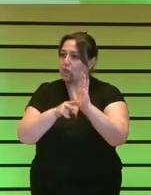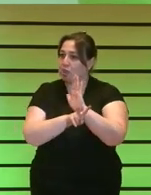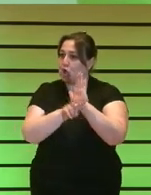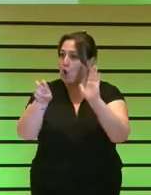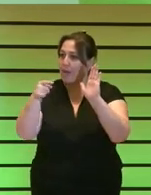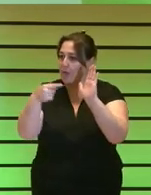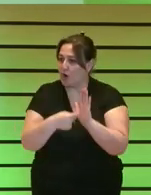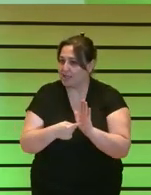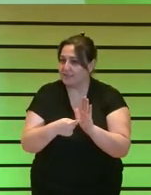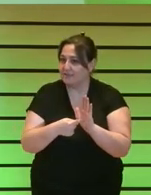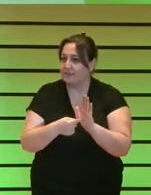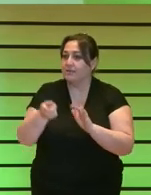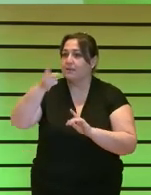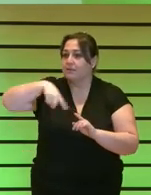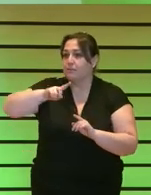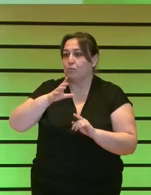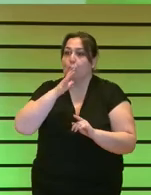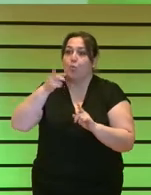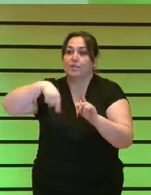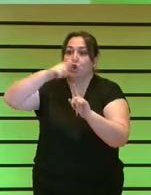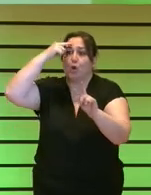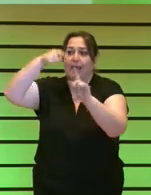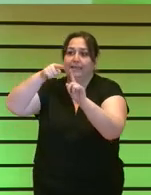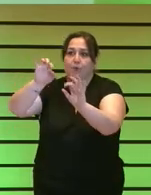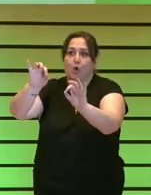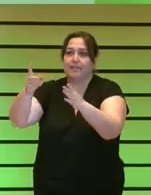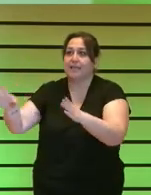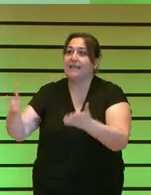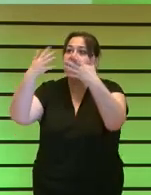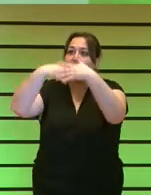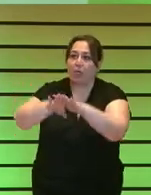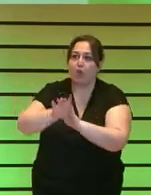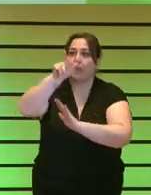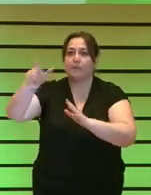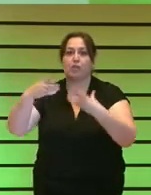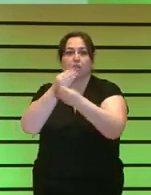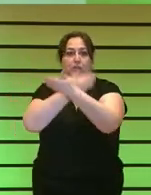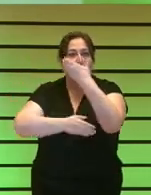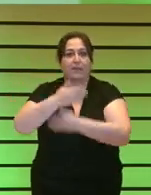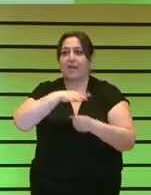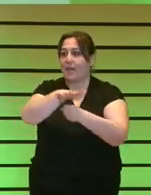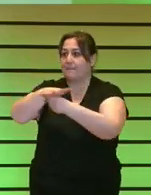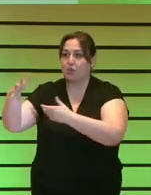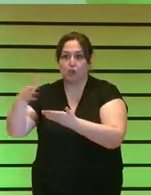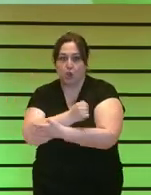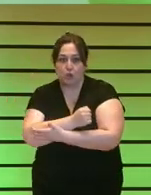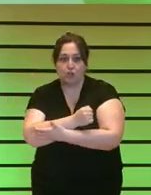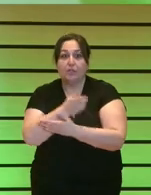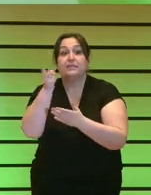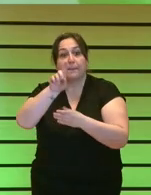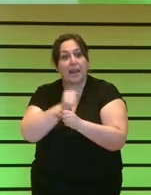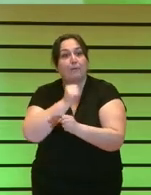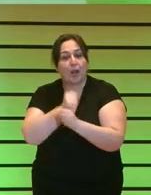incorporen vuestro vuestra razón de ser no que es la integración de las personas con discapacidad en todos los ámbitos también en el laboral